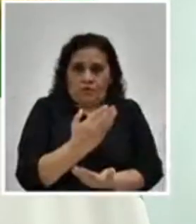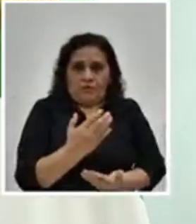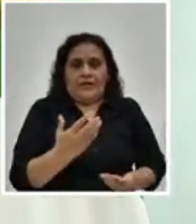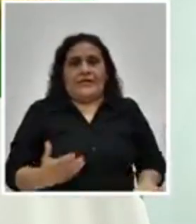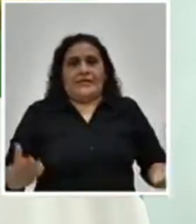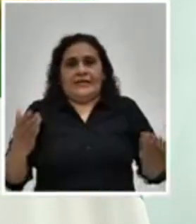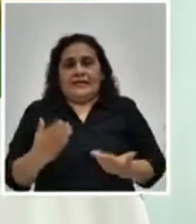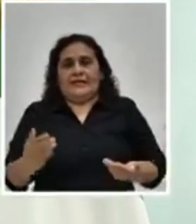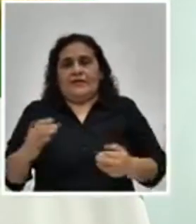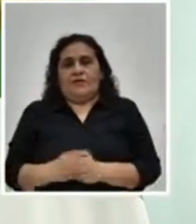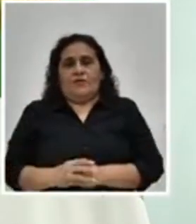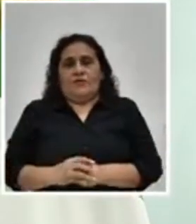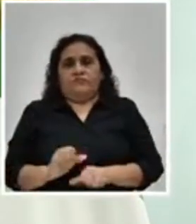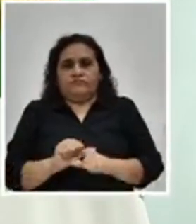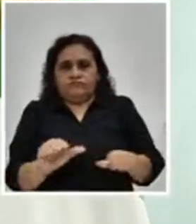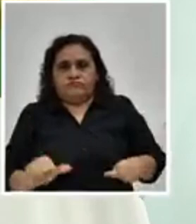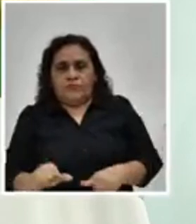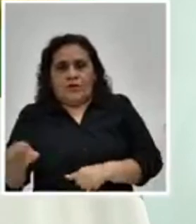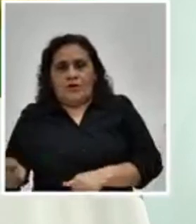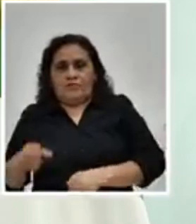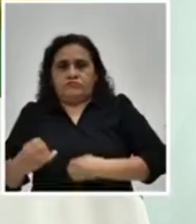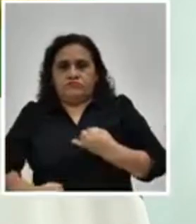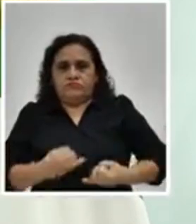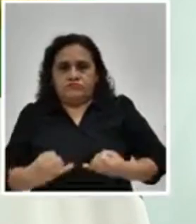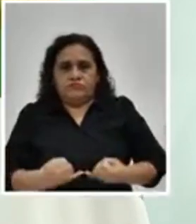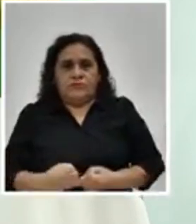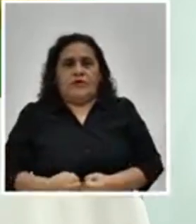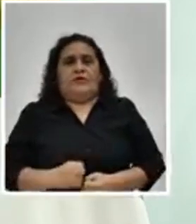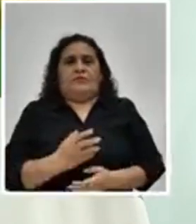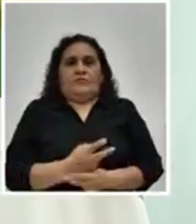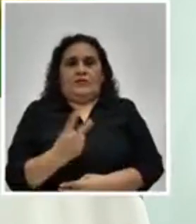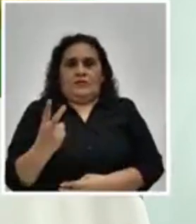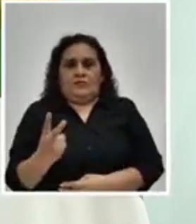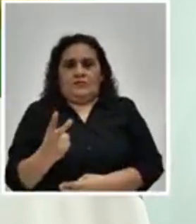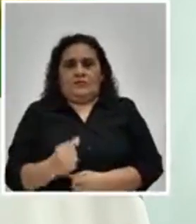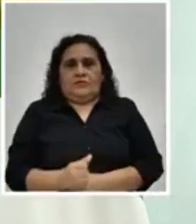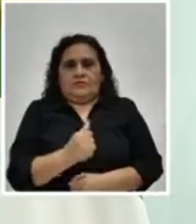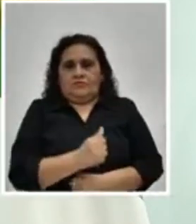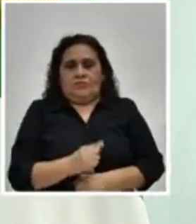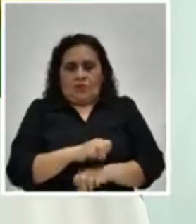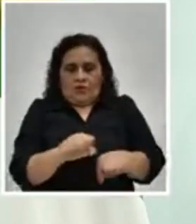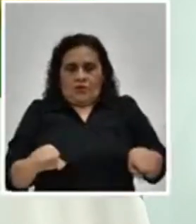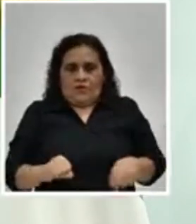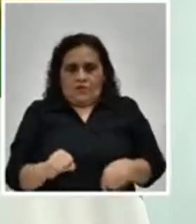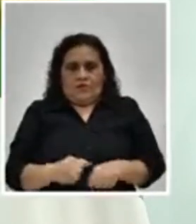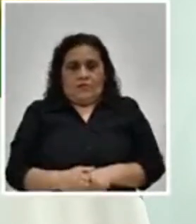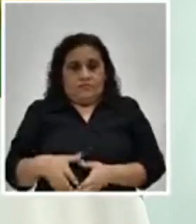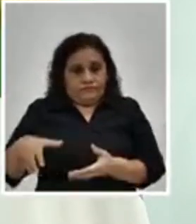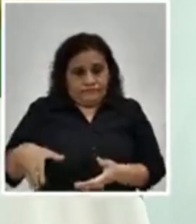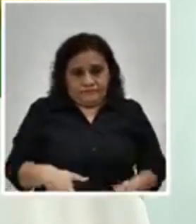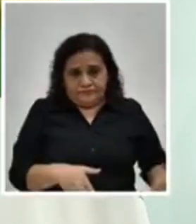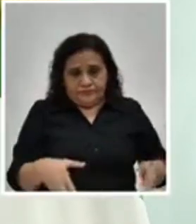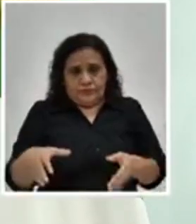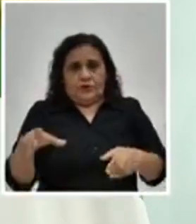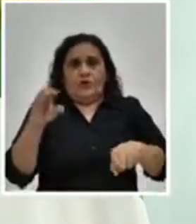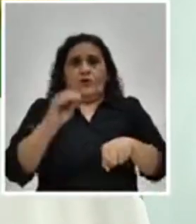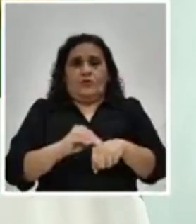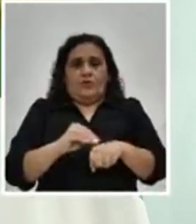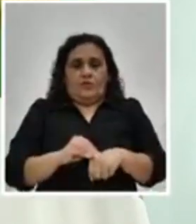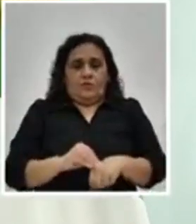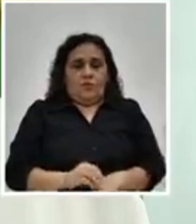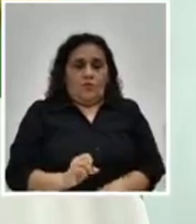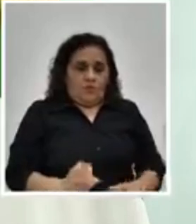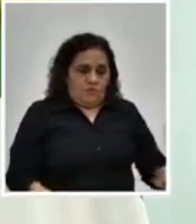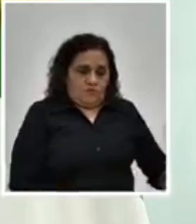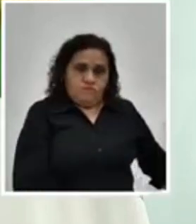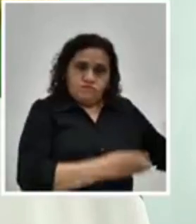dugouts tanto para visitantes como para locales. En el corredor público se instalaron basureros, mallas